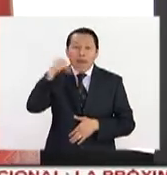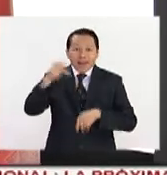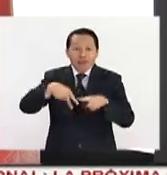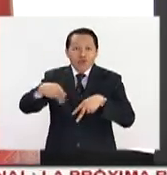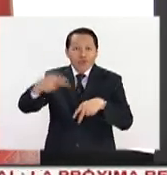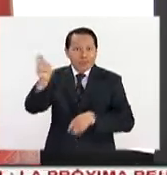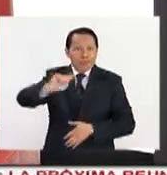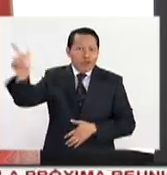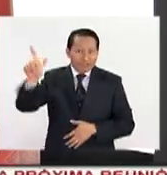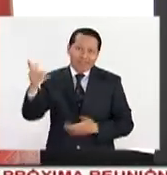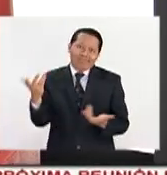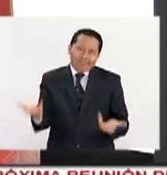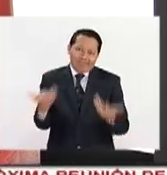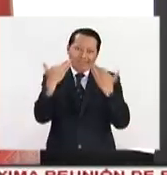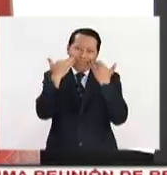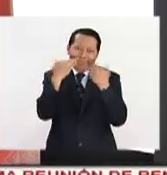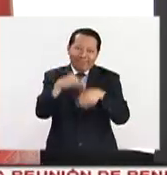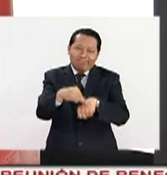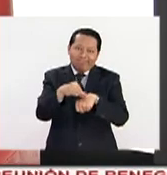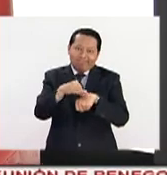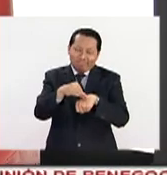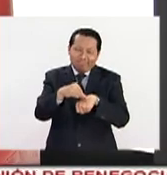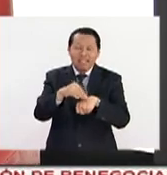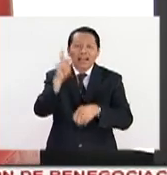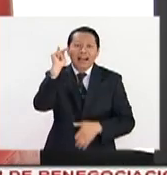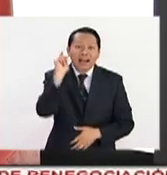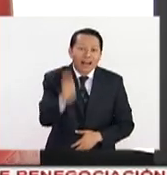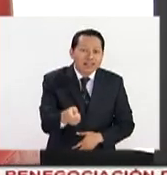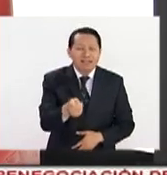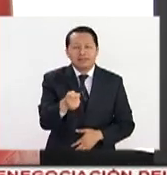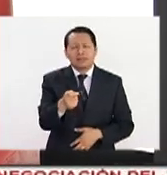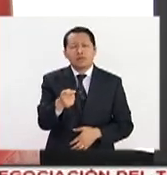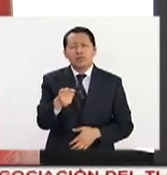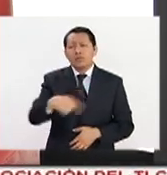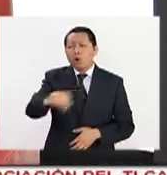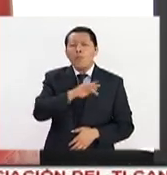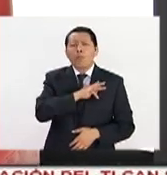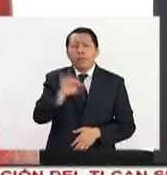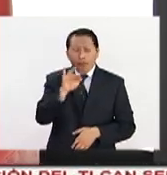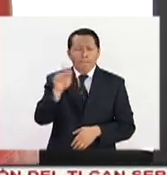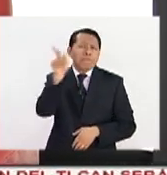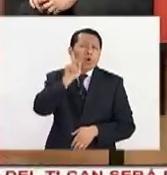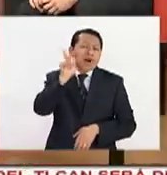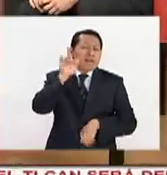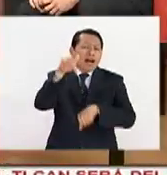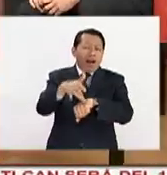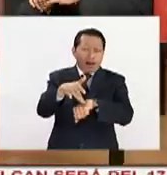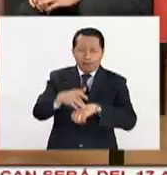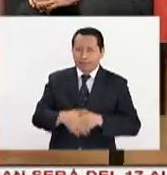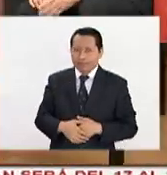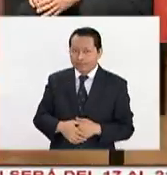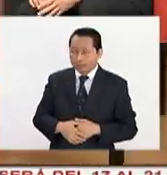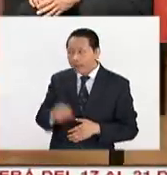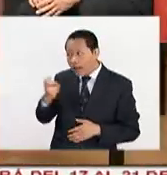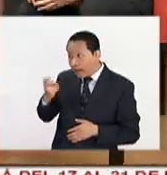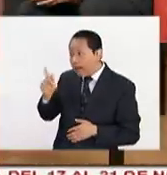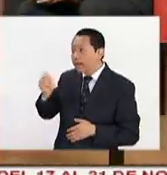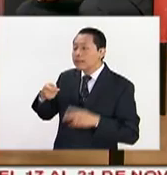yo creo que ya tenemos que desmitificar esto y decir, pues voy a experimentar. Y precisamente para eso, para ese tipo de personas que